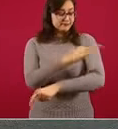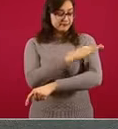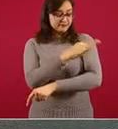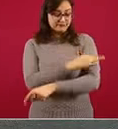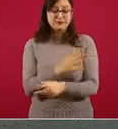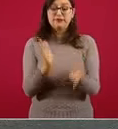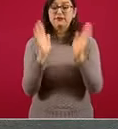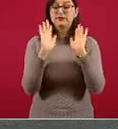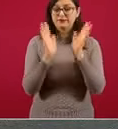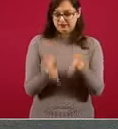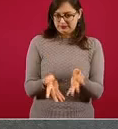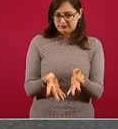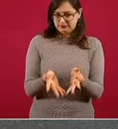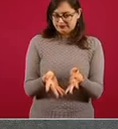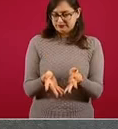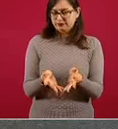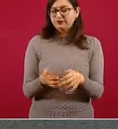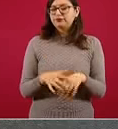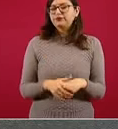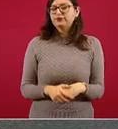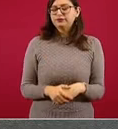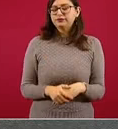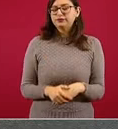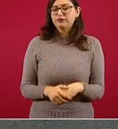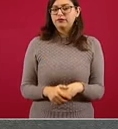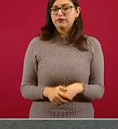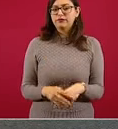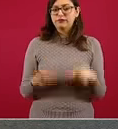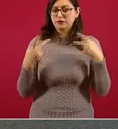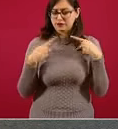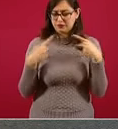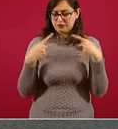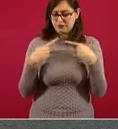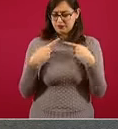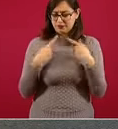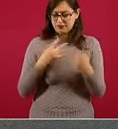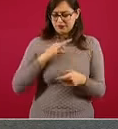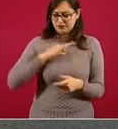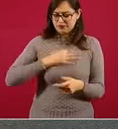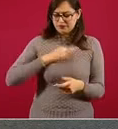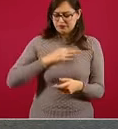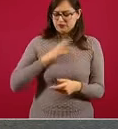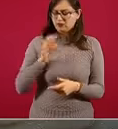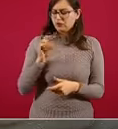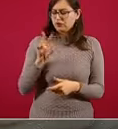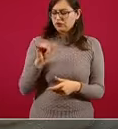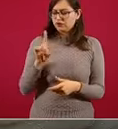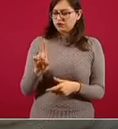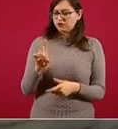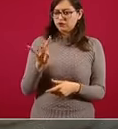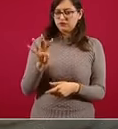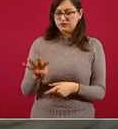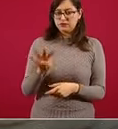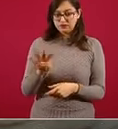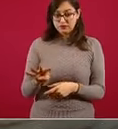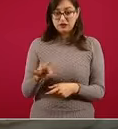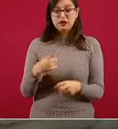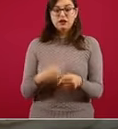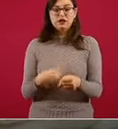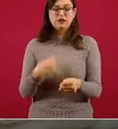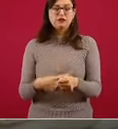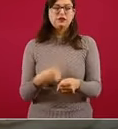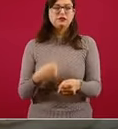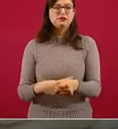de aquellas personas que ya hayan tenido la infección de COVID-19, ¿es recomendable vacunarlos? ¿Y